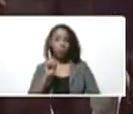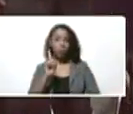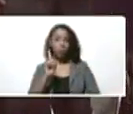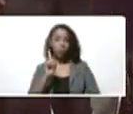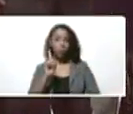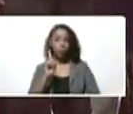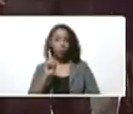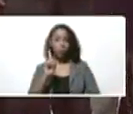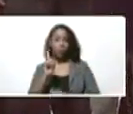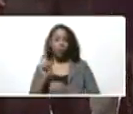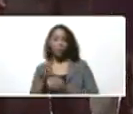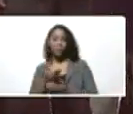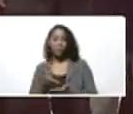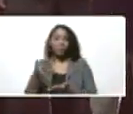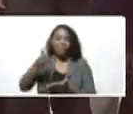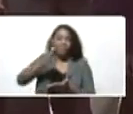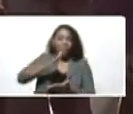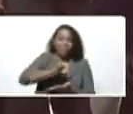enterrar